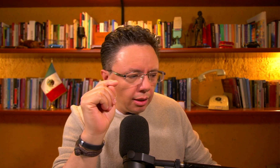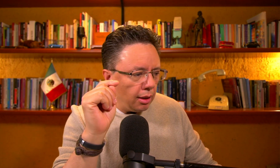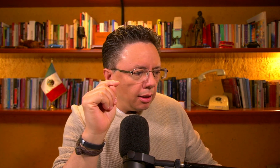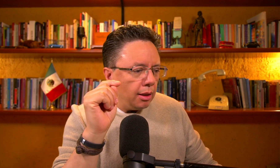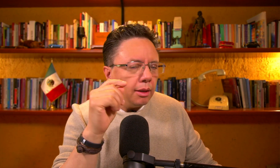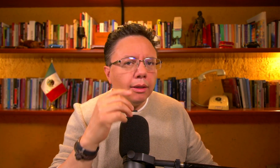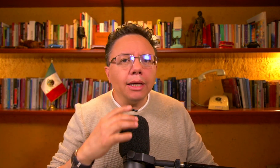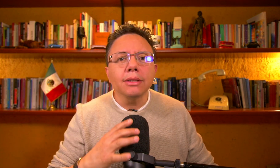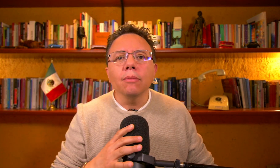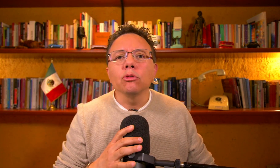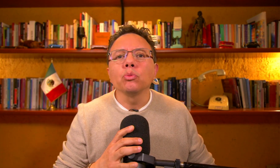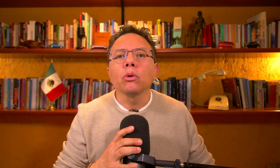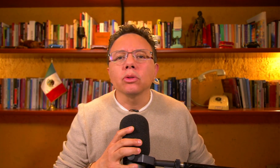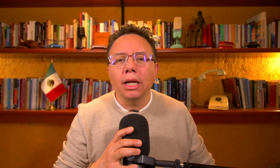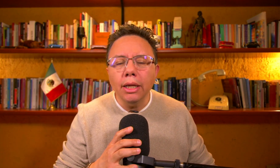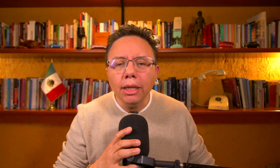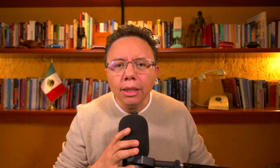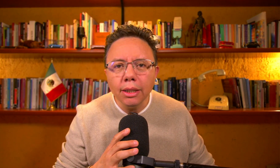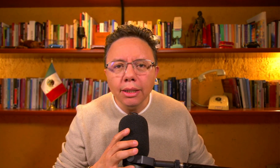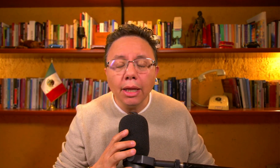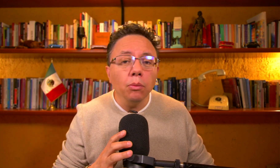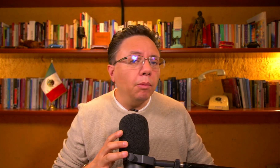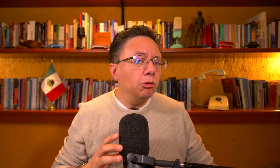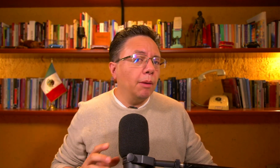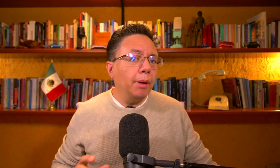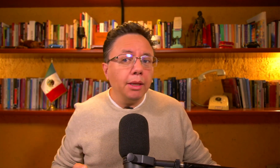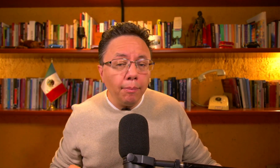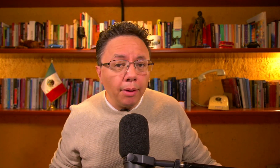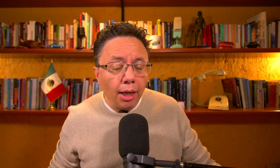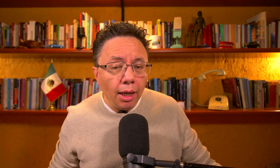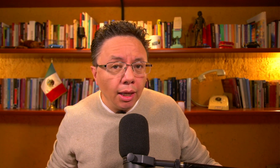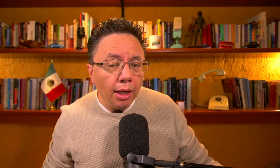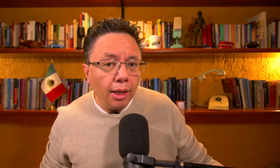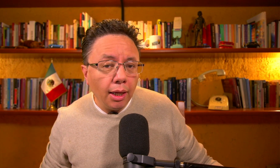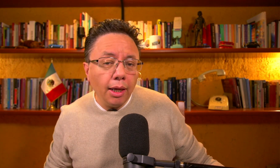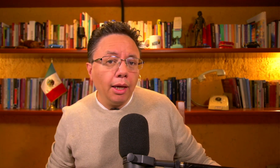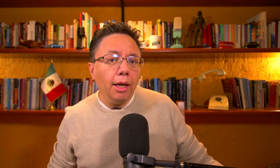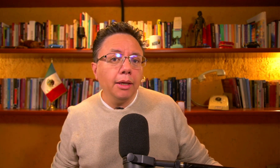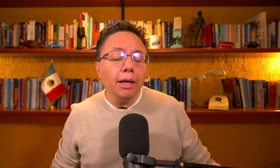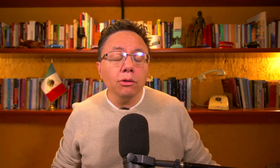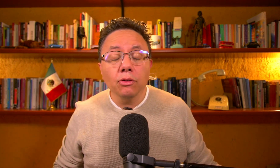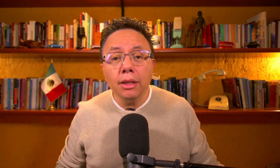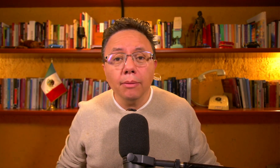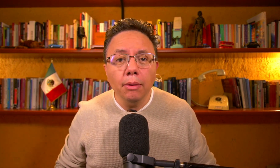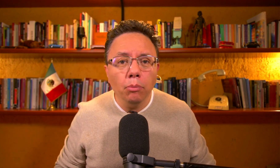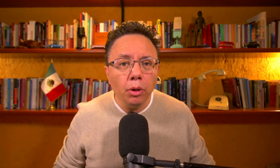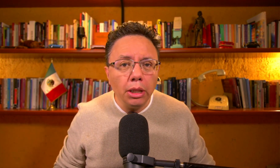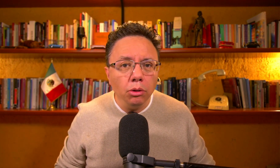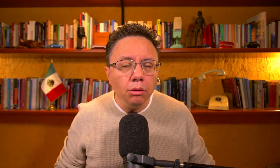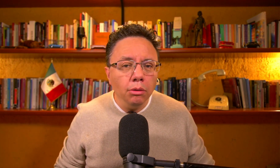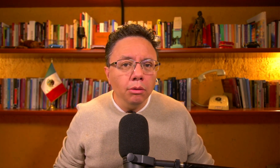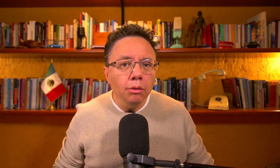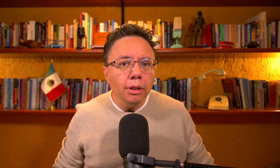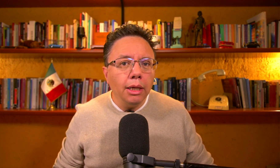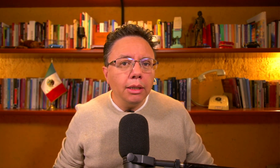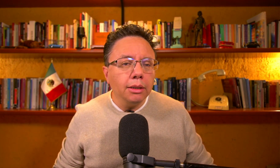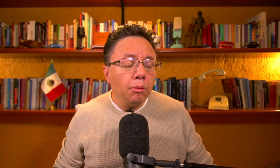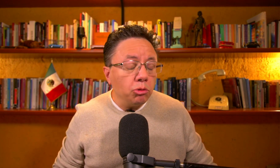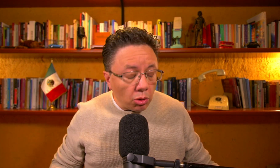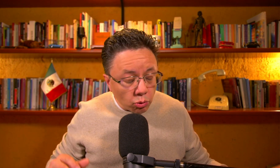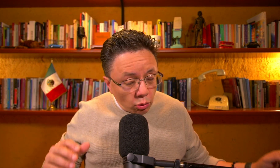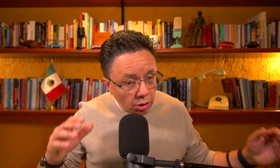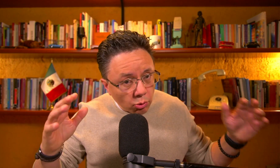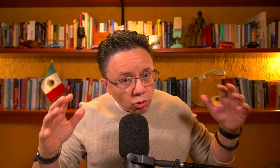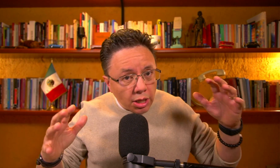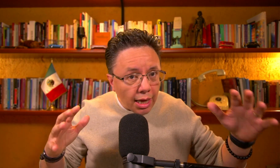2020. Ya estamos por salir, ya domamos la pandemia, ya nos falta bien poquito,